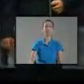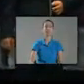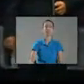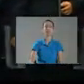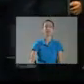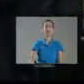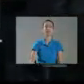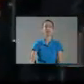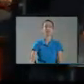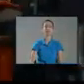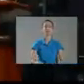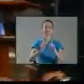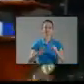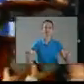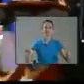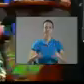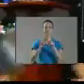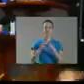Israel. ¡Dice!